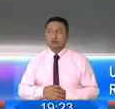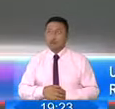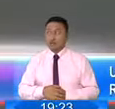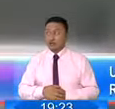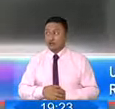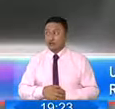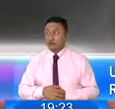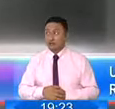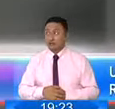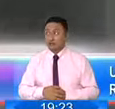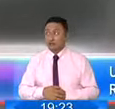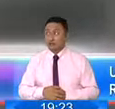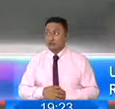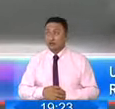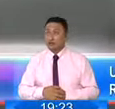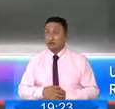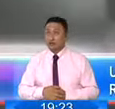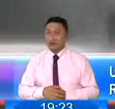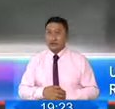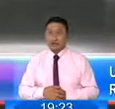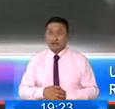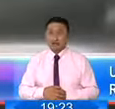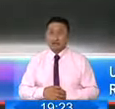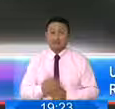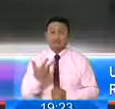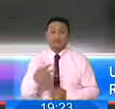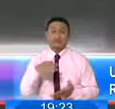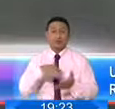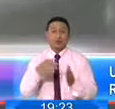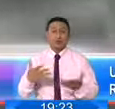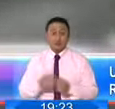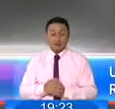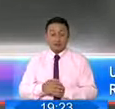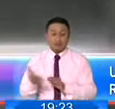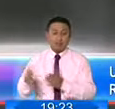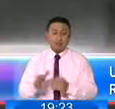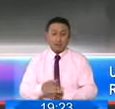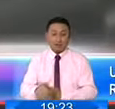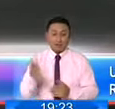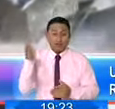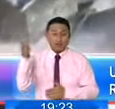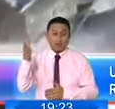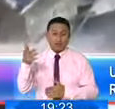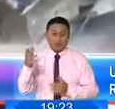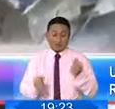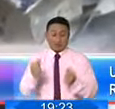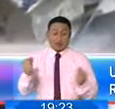Eran momentos cuando tres estudiantes quedaron en el piso y un profesor quedó atrapado